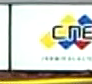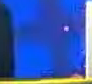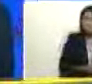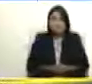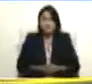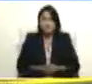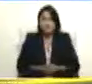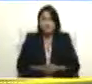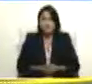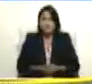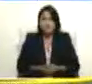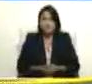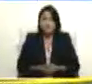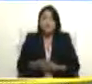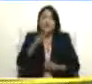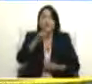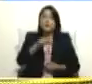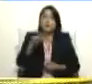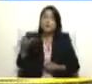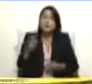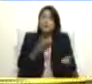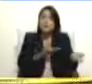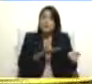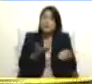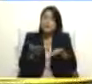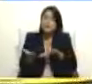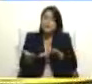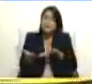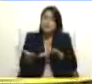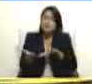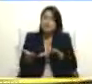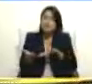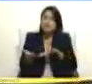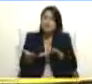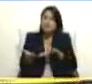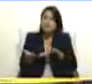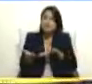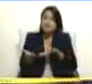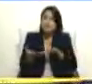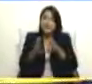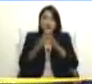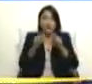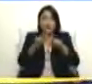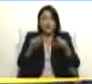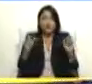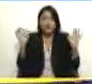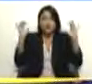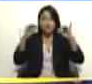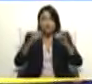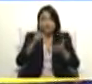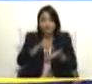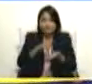trabajadores, directores, todos, le damos la más cordial bienvenida a todos los presentes.